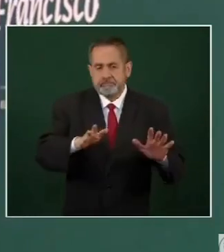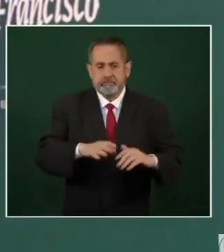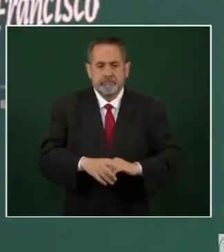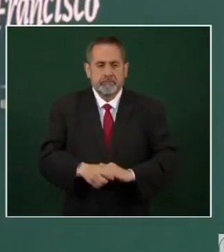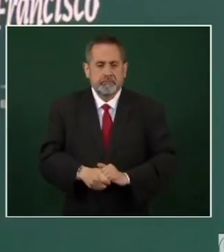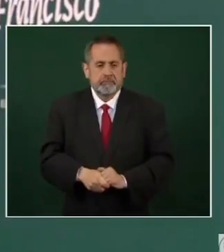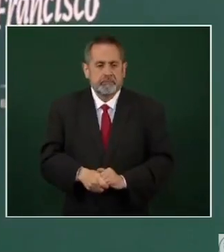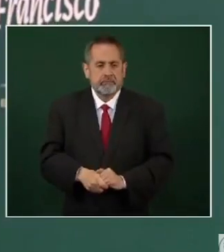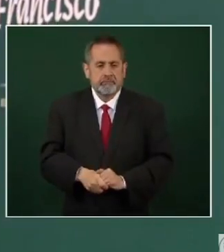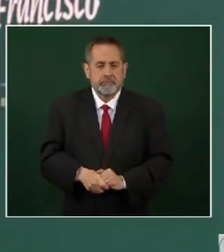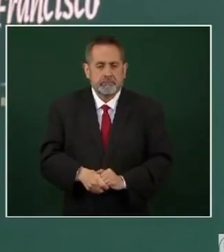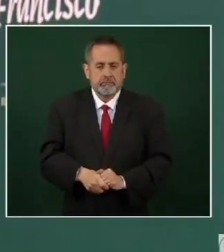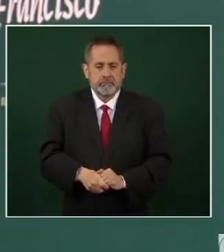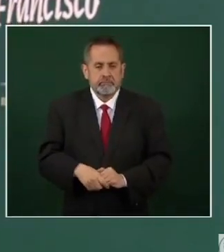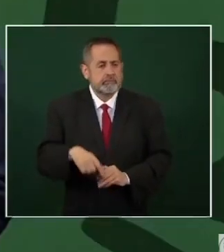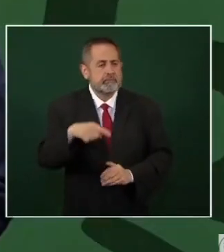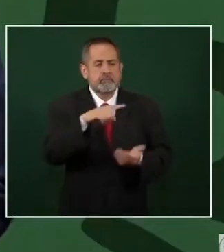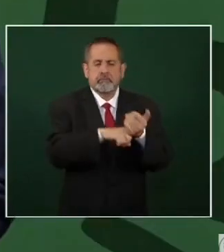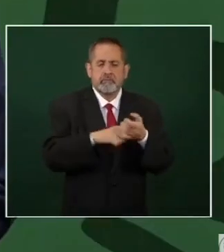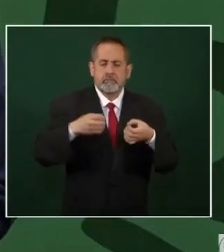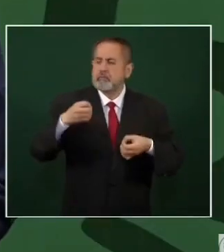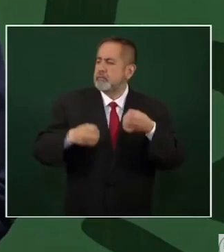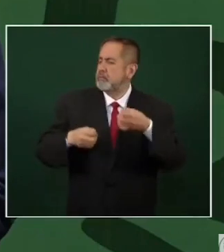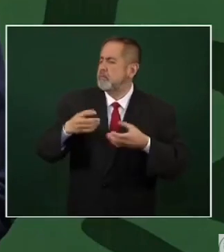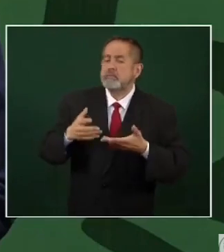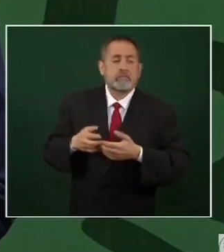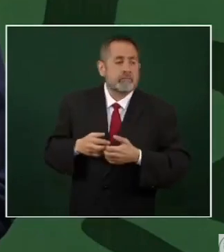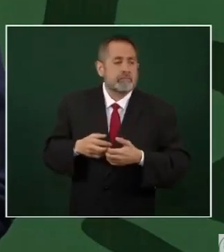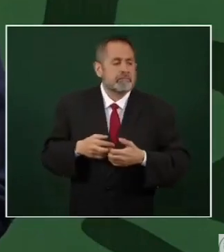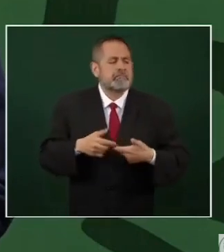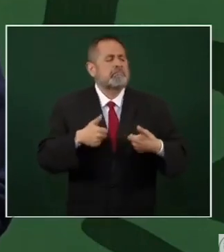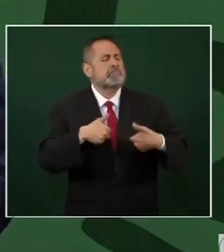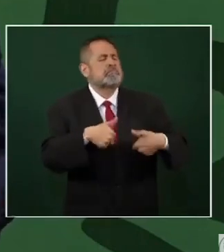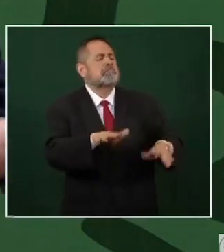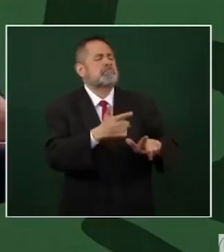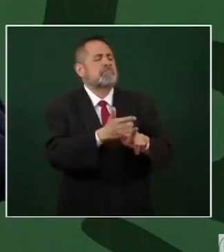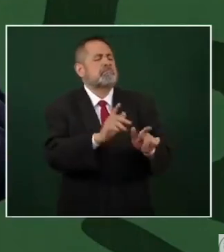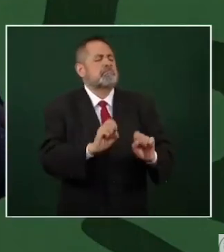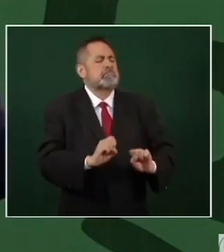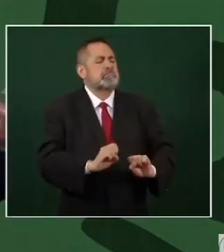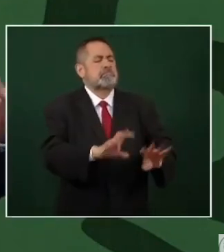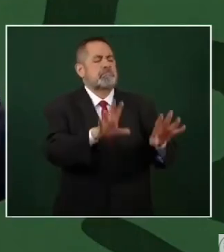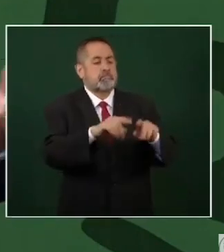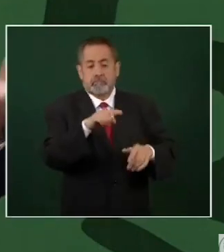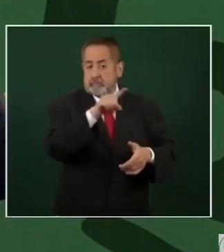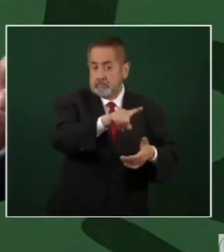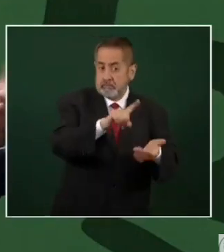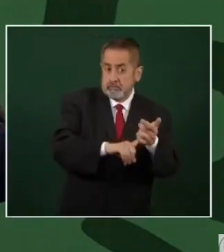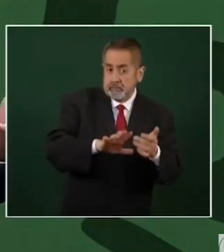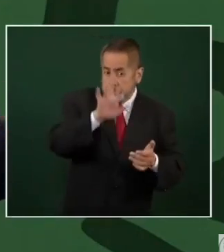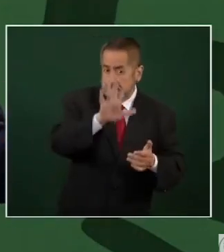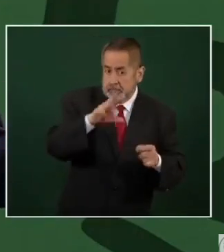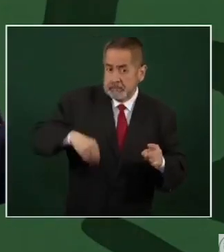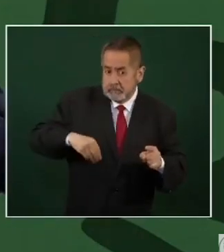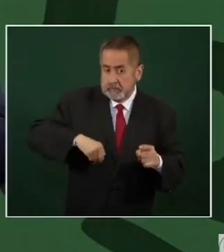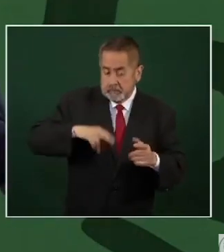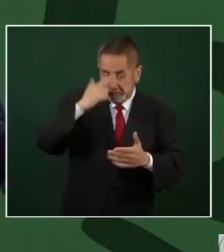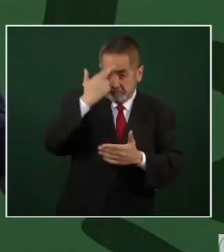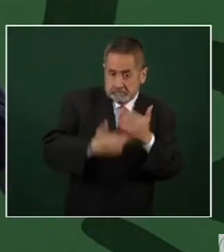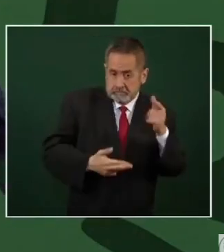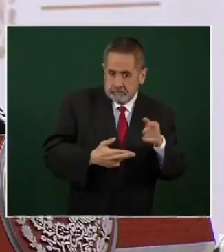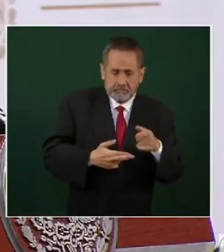que dejan en libertad a presuntos